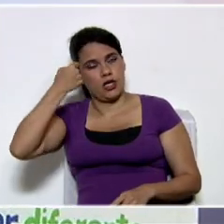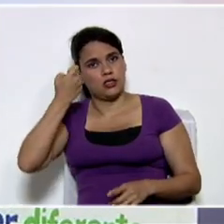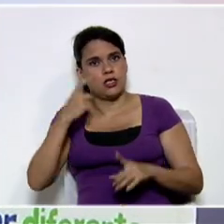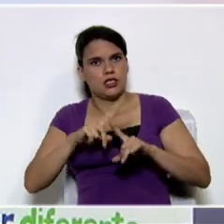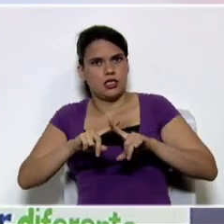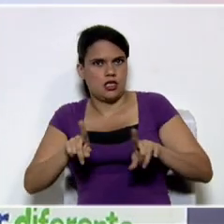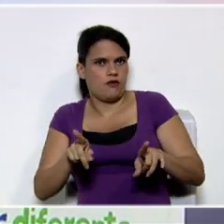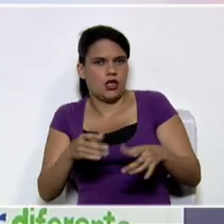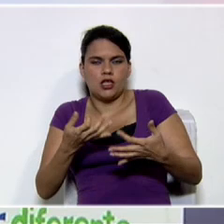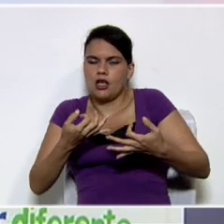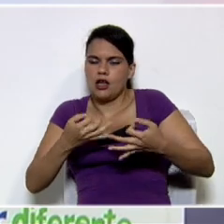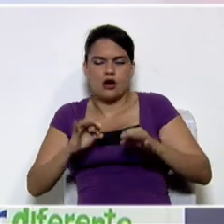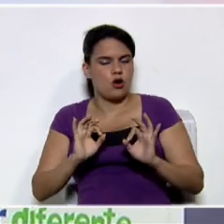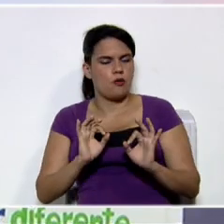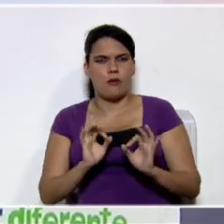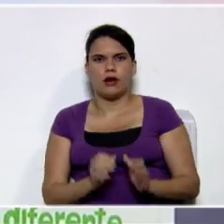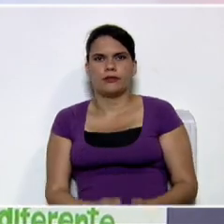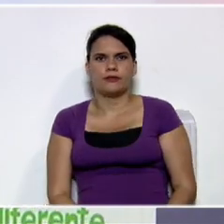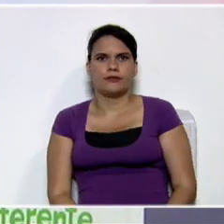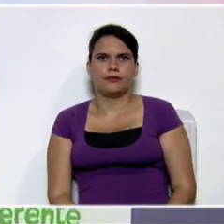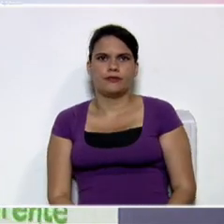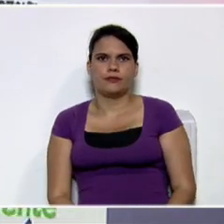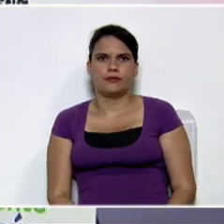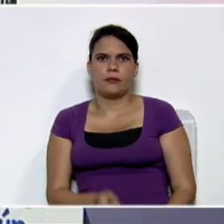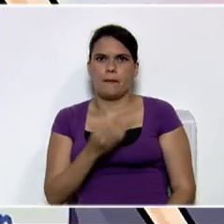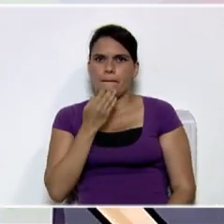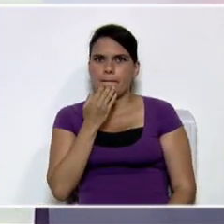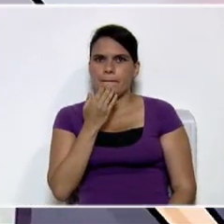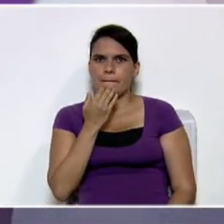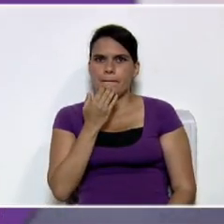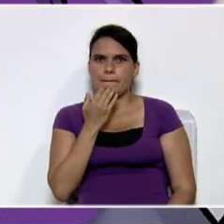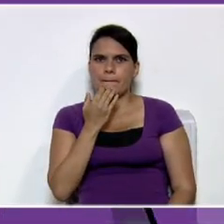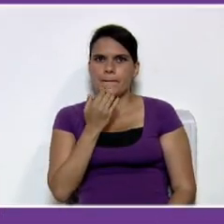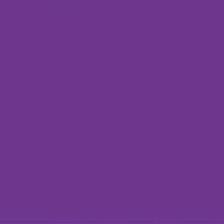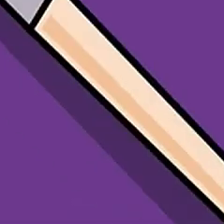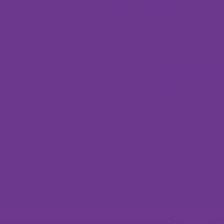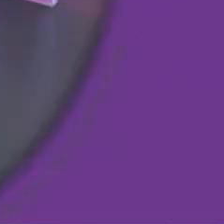ser diferente es algo común.